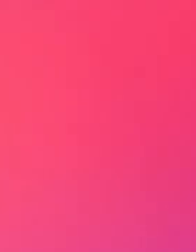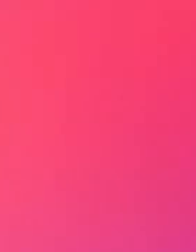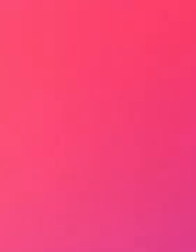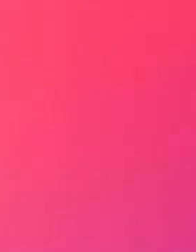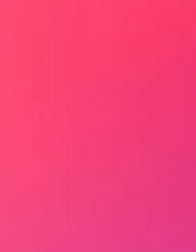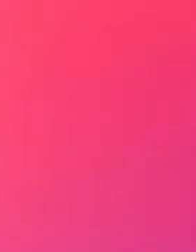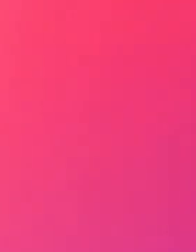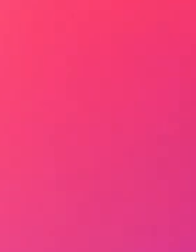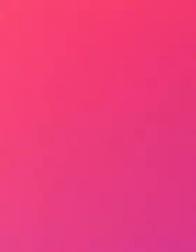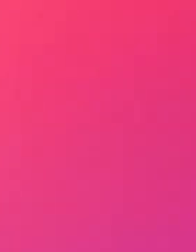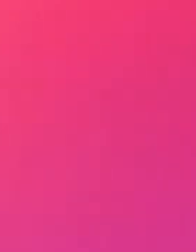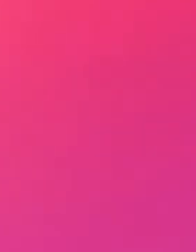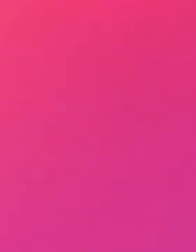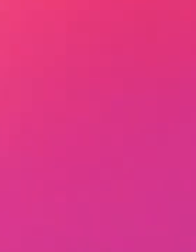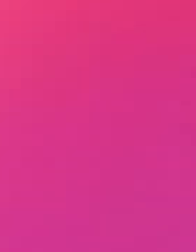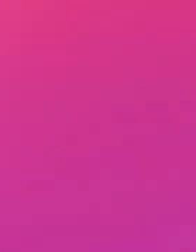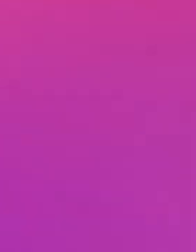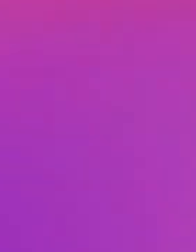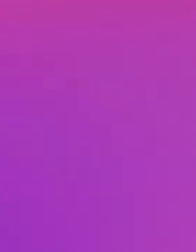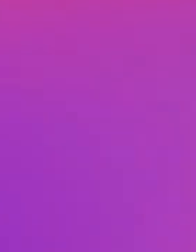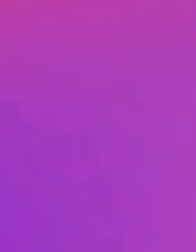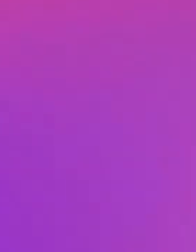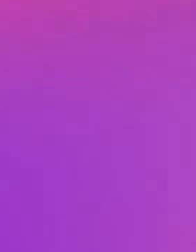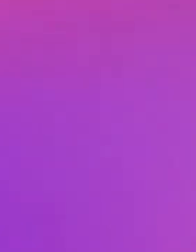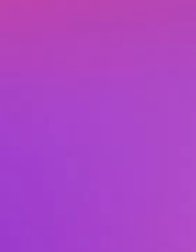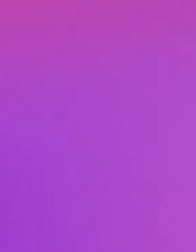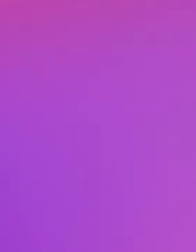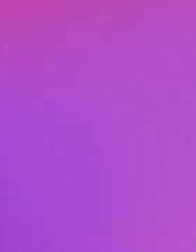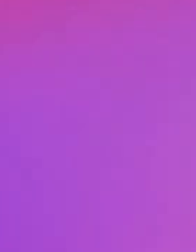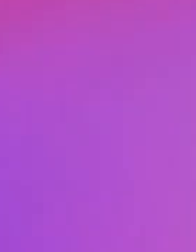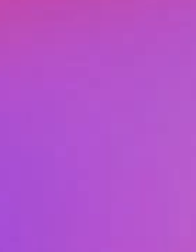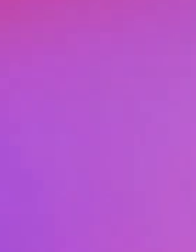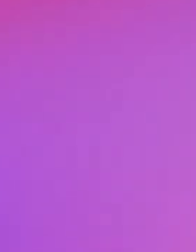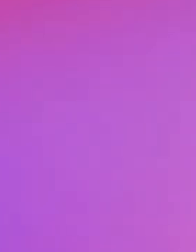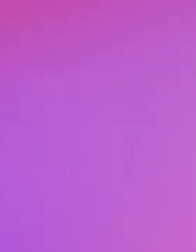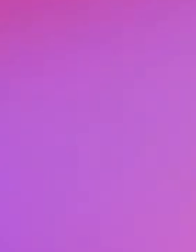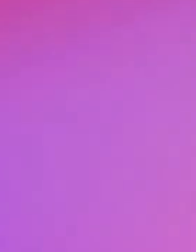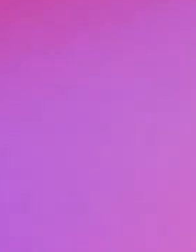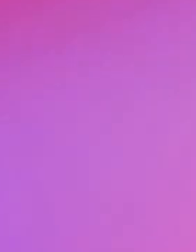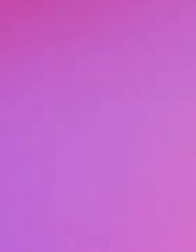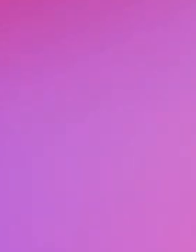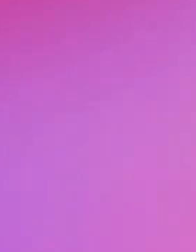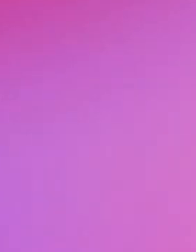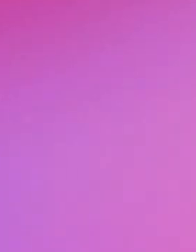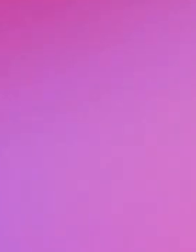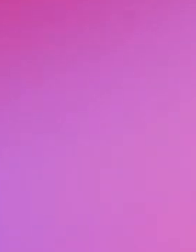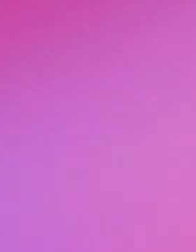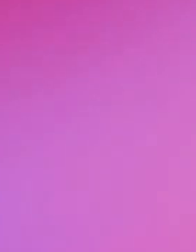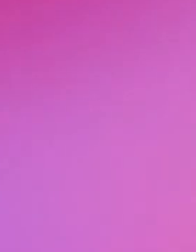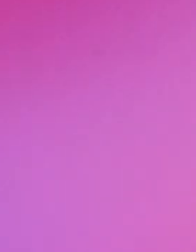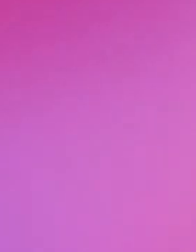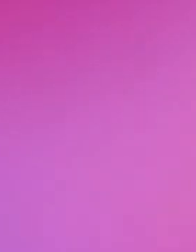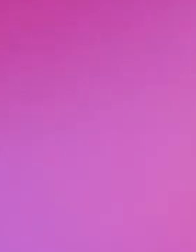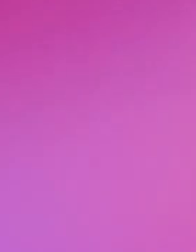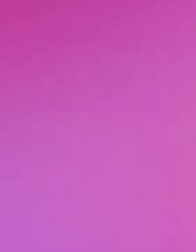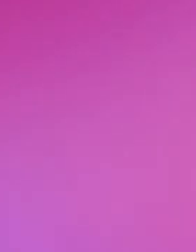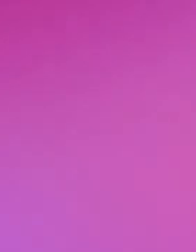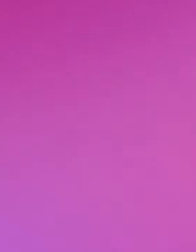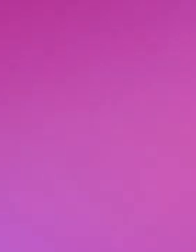tema. Recuerden que seguimos explorando y descubriendo en Aprende en Casa. Continuemos aprendiendo y